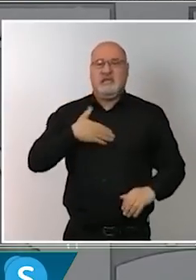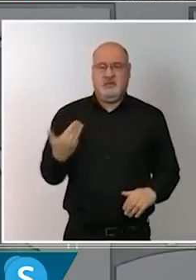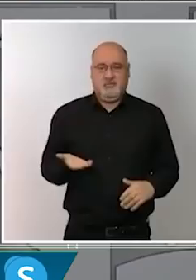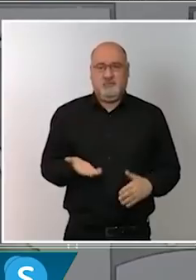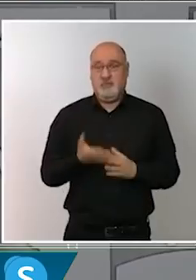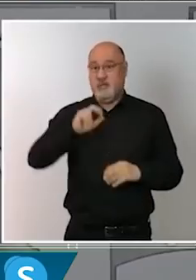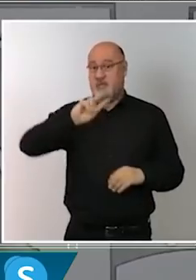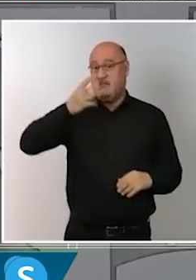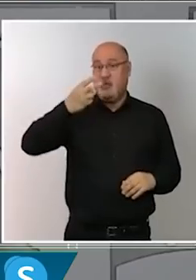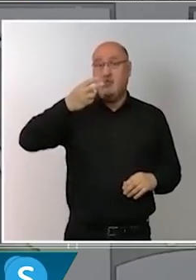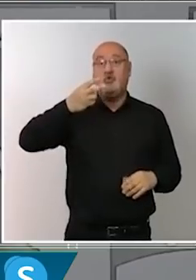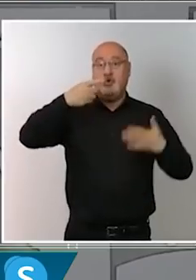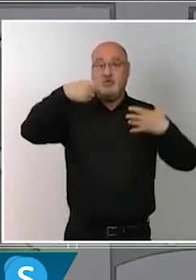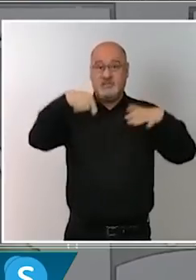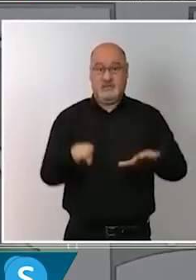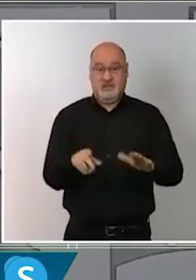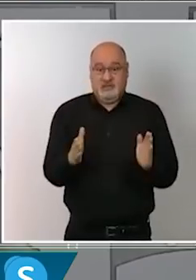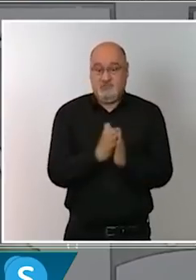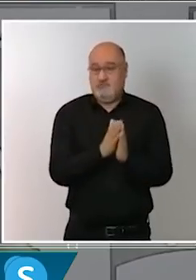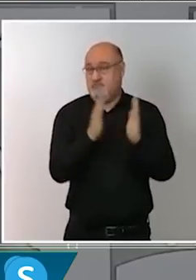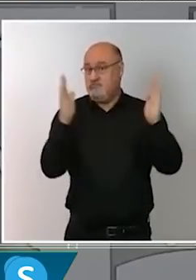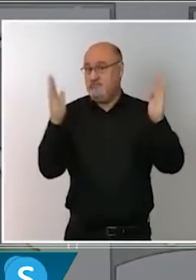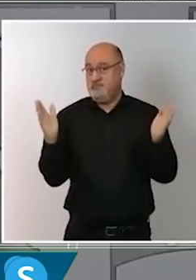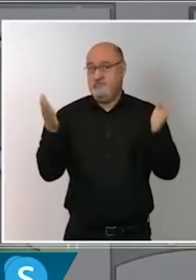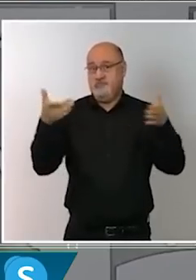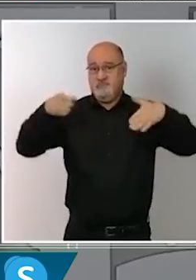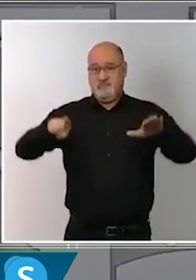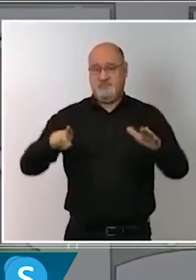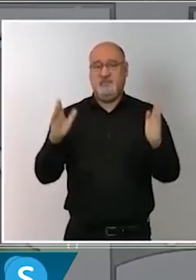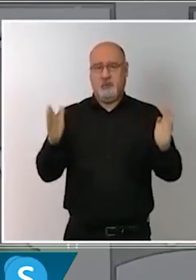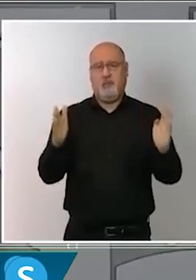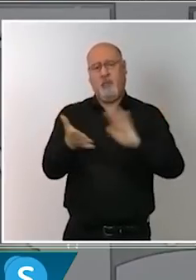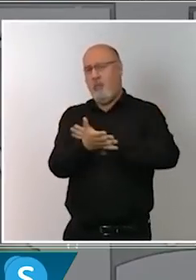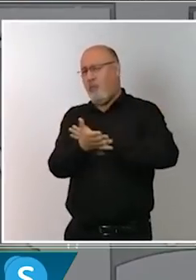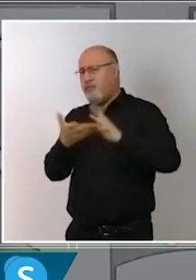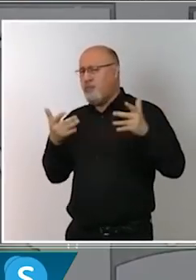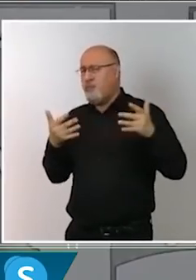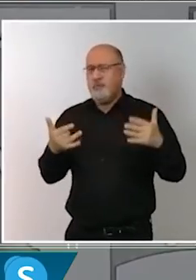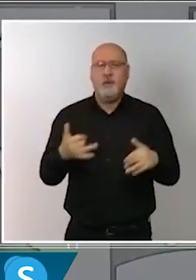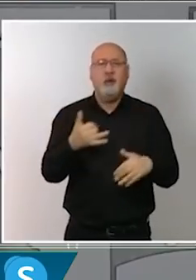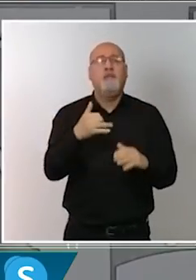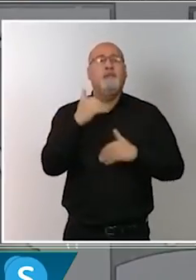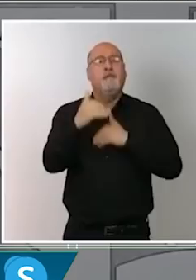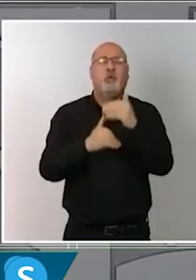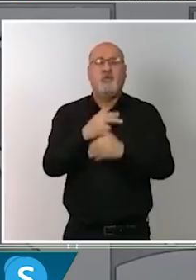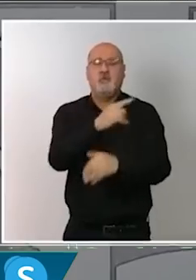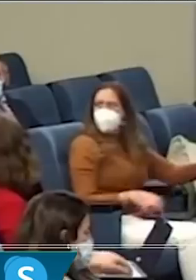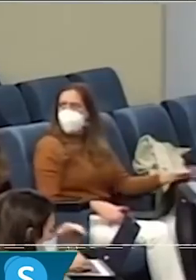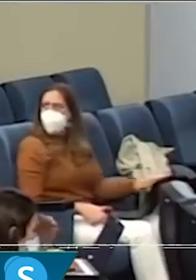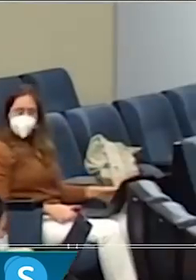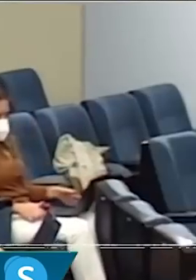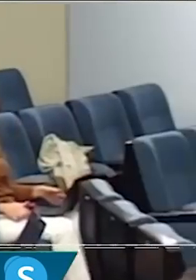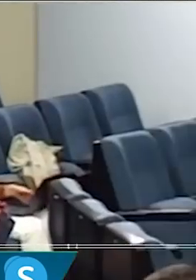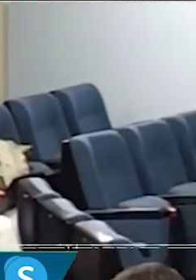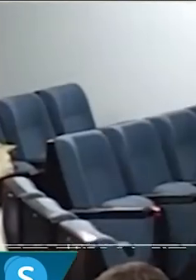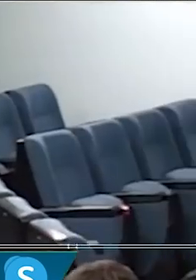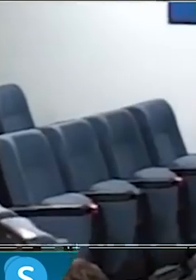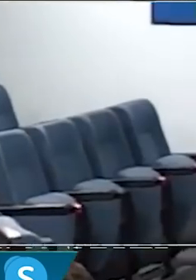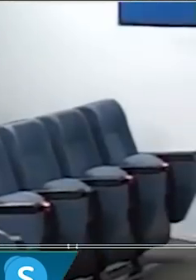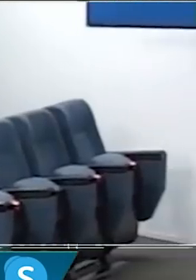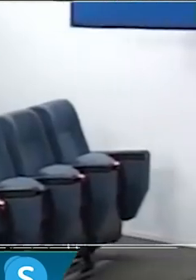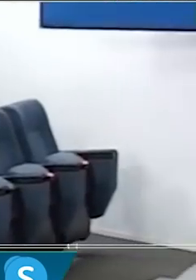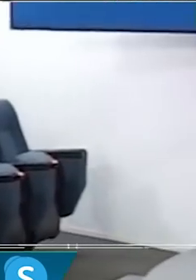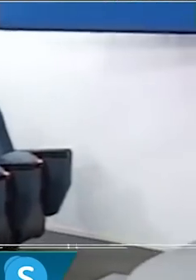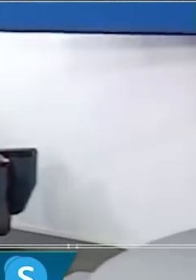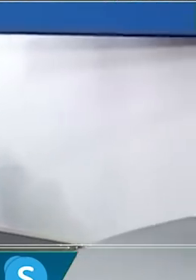Entonces, te quiero decir que cuando uno empieza mintiendo sobre eso, no dando información sobre el uso del Falcon, y luego, en la pandemia, mintiéndonos sobre